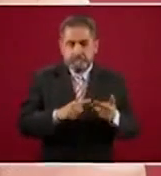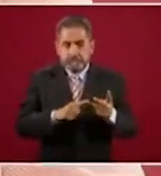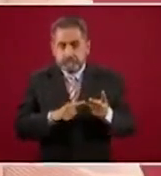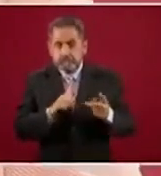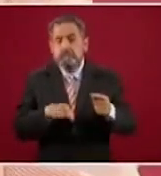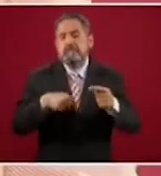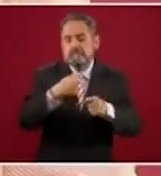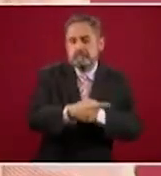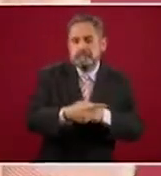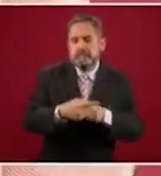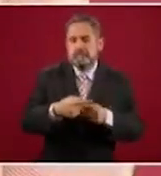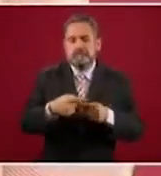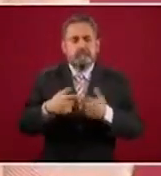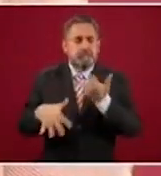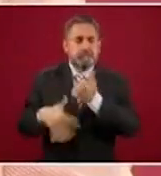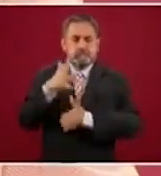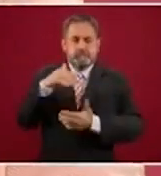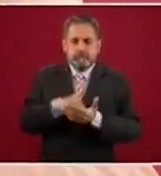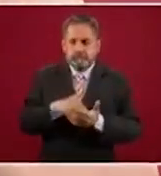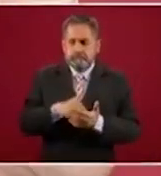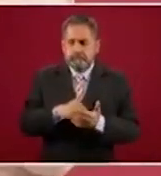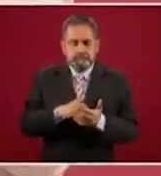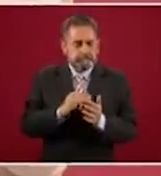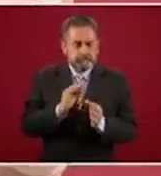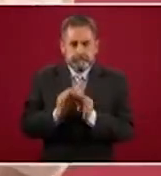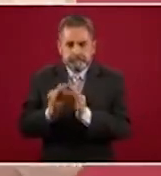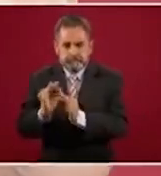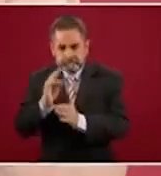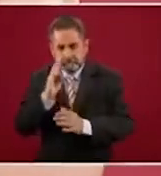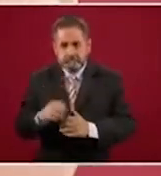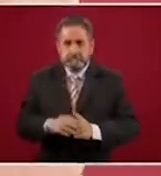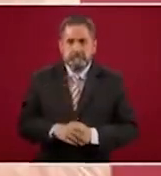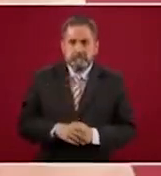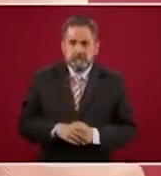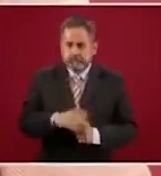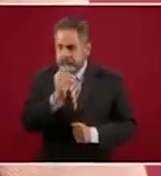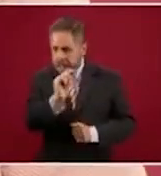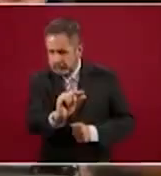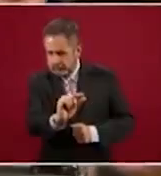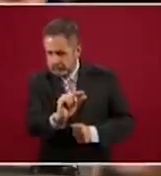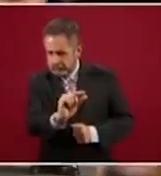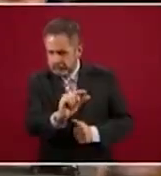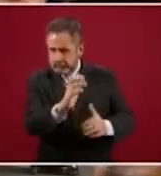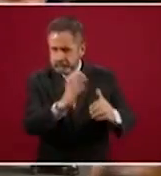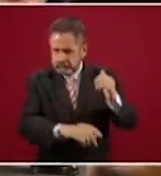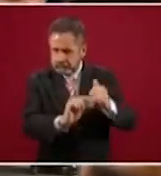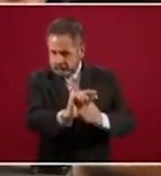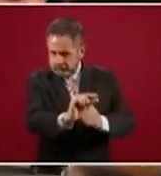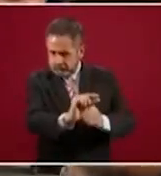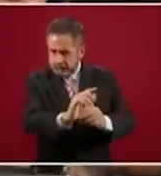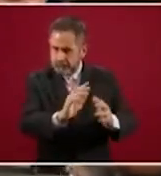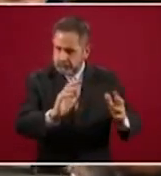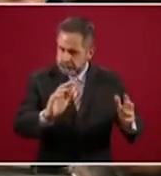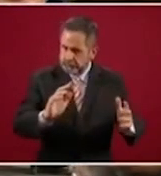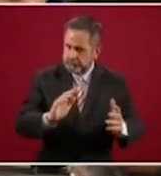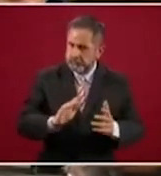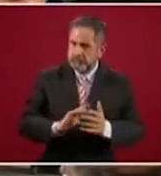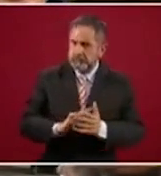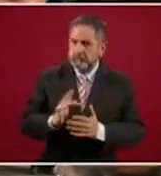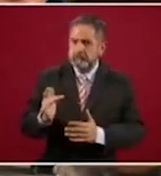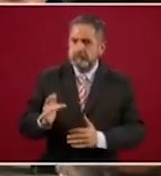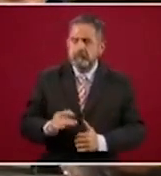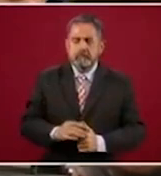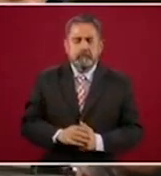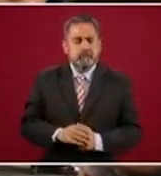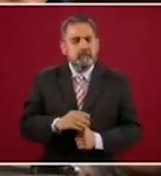crédito por 15,000 pesos. No, ¿me permite terminar? Gracias. Para este